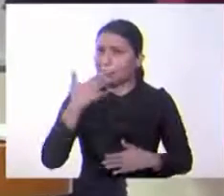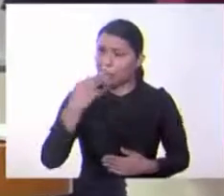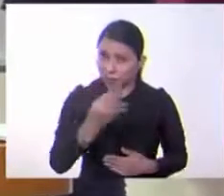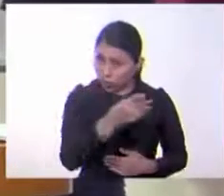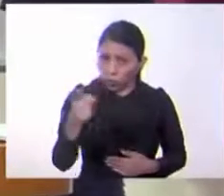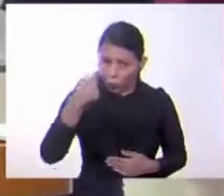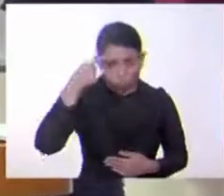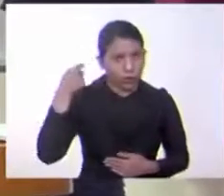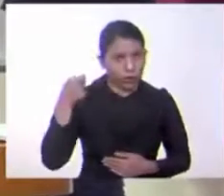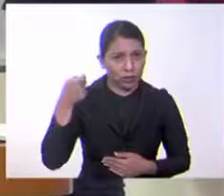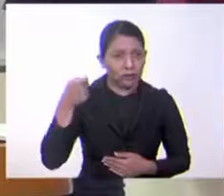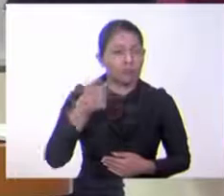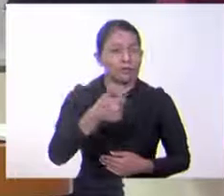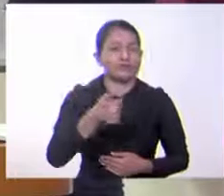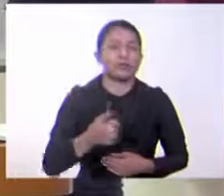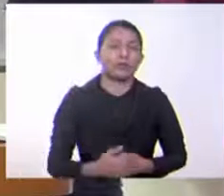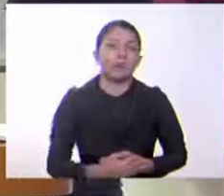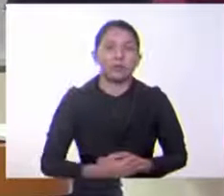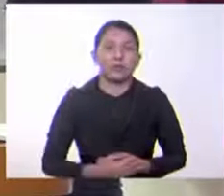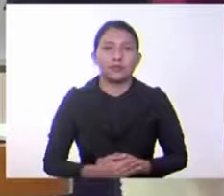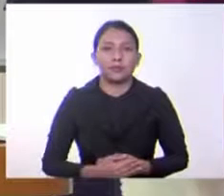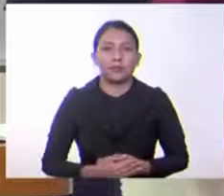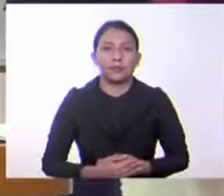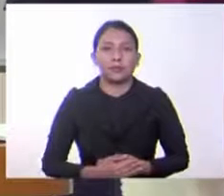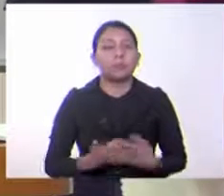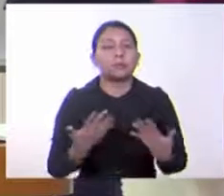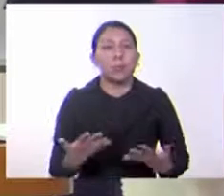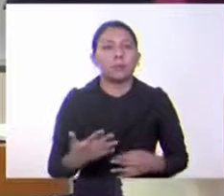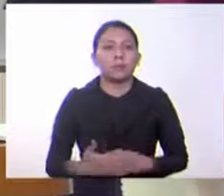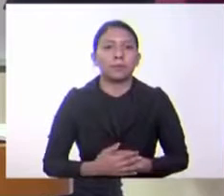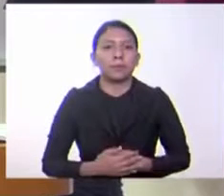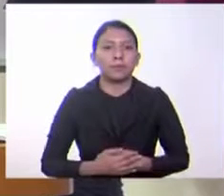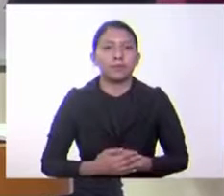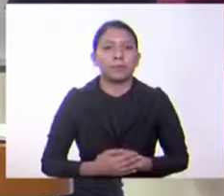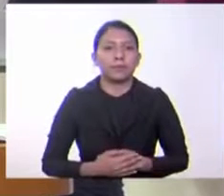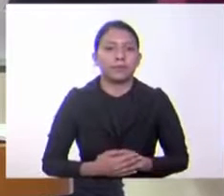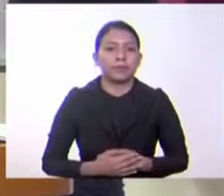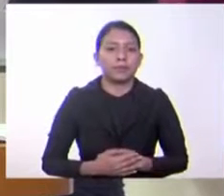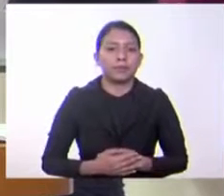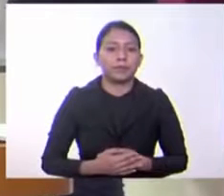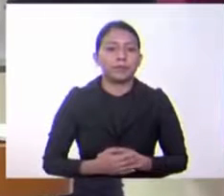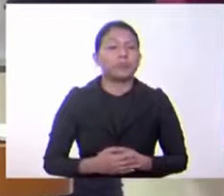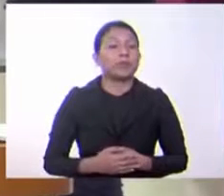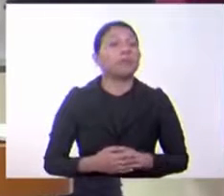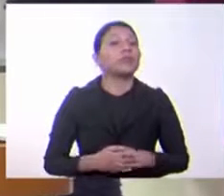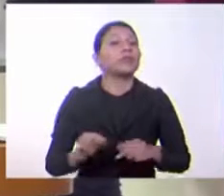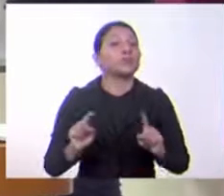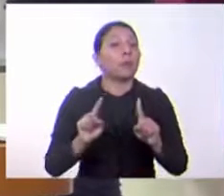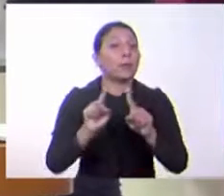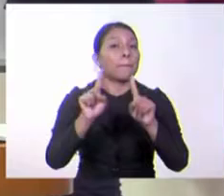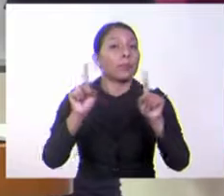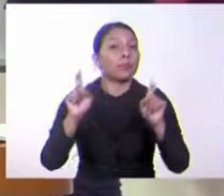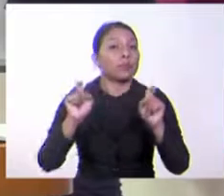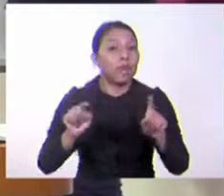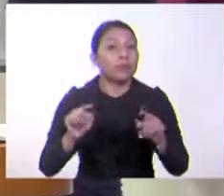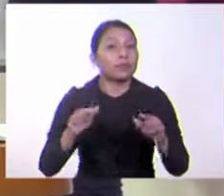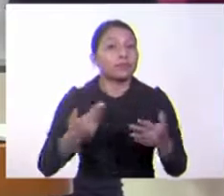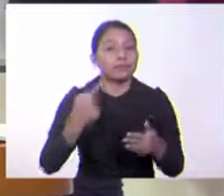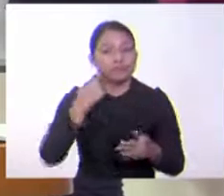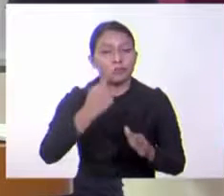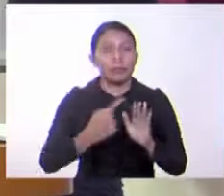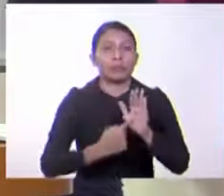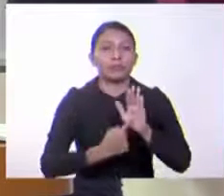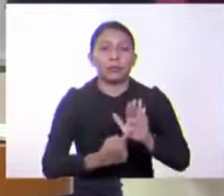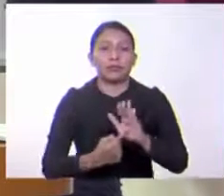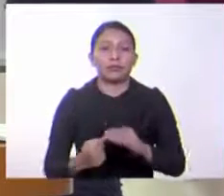recuerdan? ¡Qué bien! Ahora sí, plantearé la pregunta. Bueno, primero la escribo, luego vamos